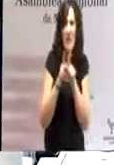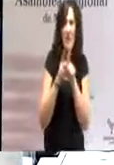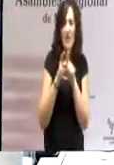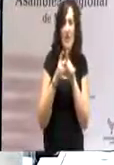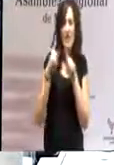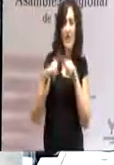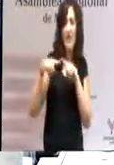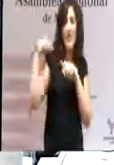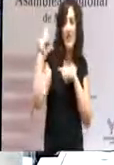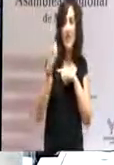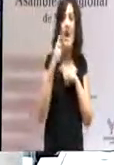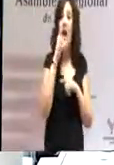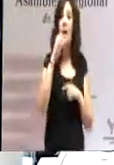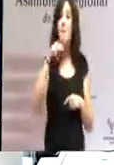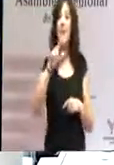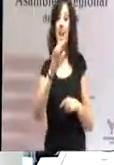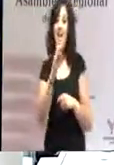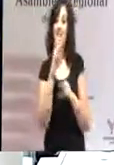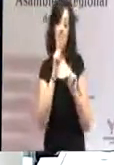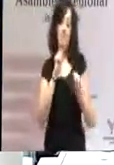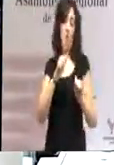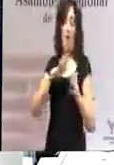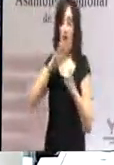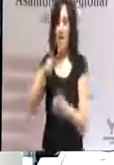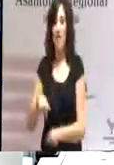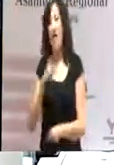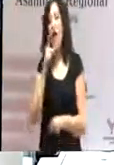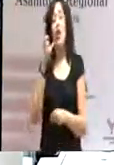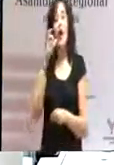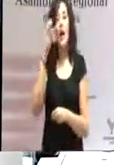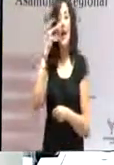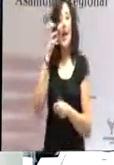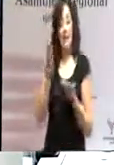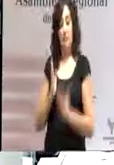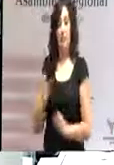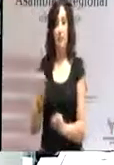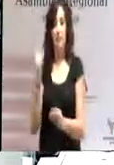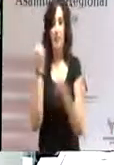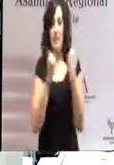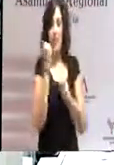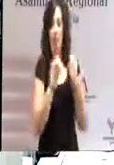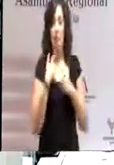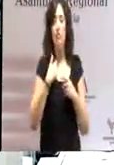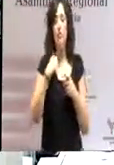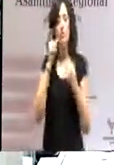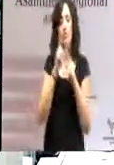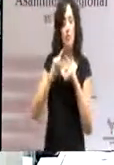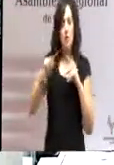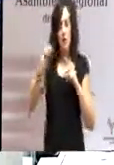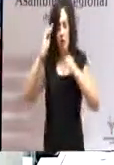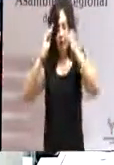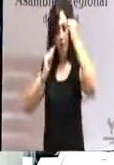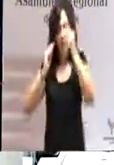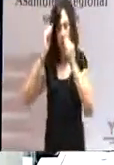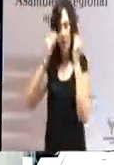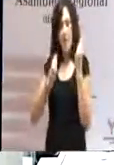se relataba, Hamlet, el hijo del rey asesinado, se retira y comienza a reflexionar sobre la vida.